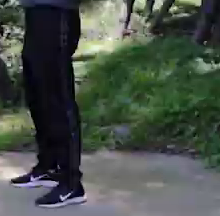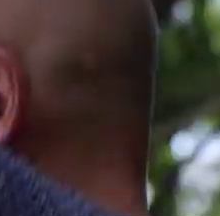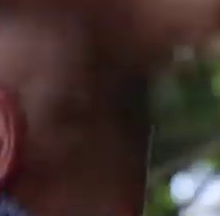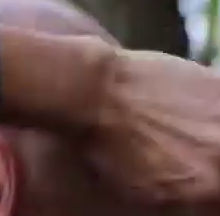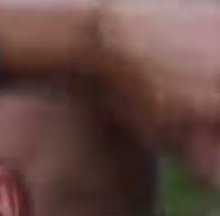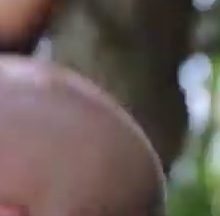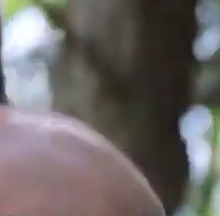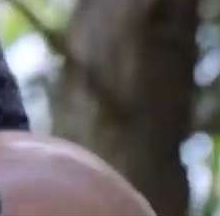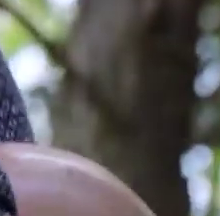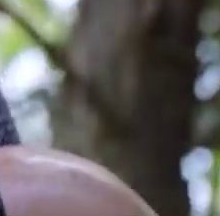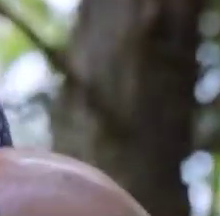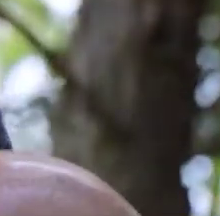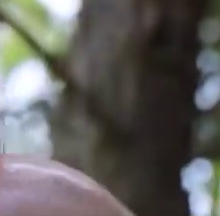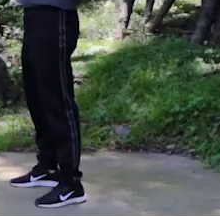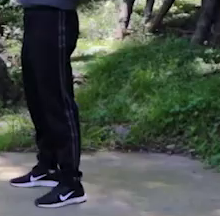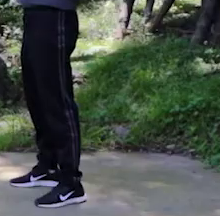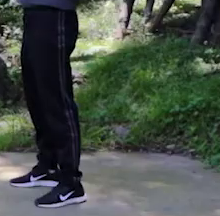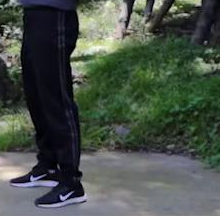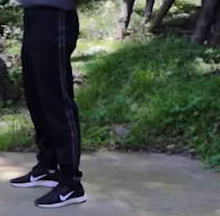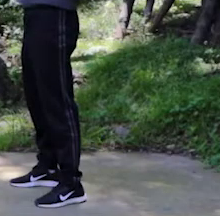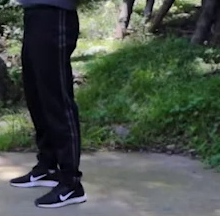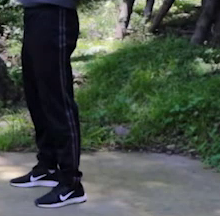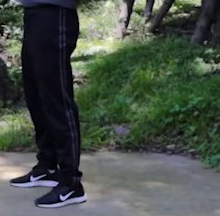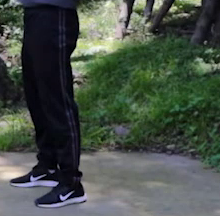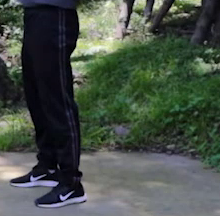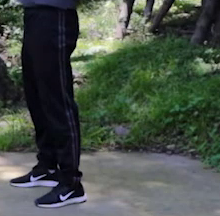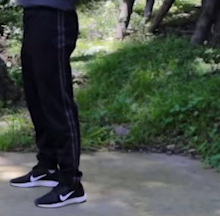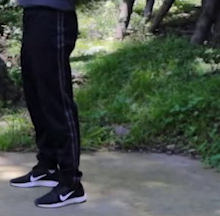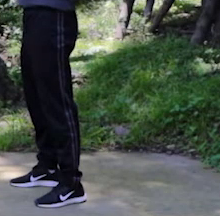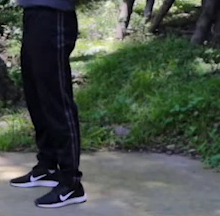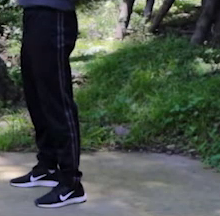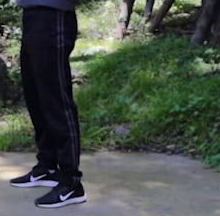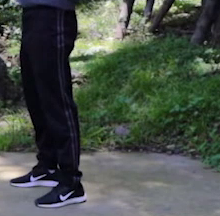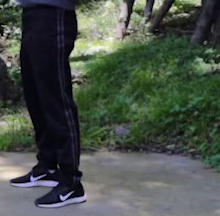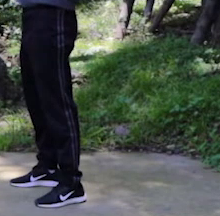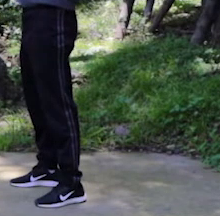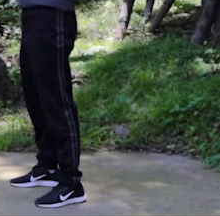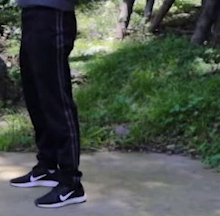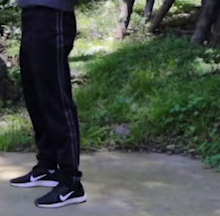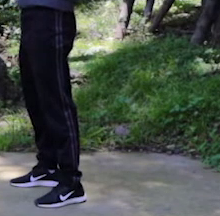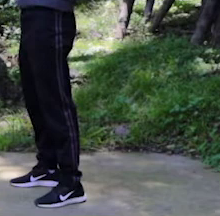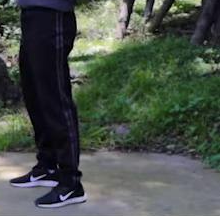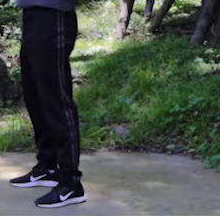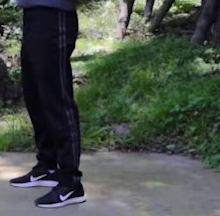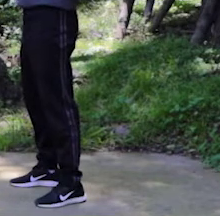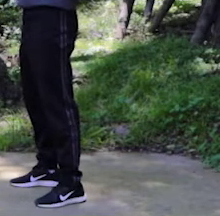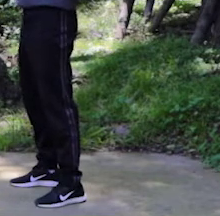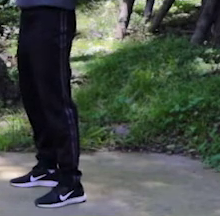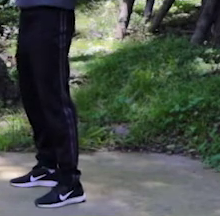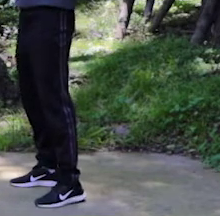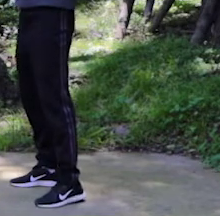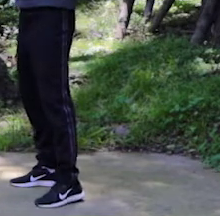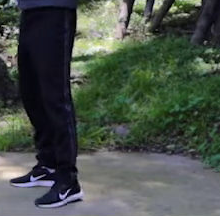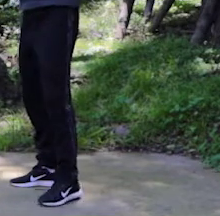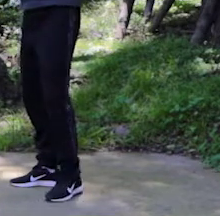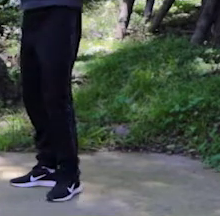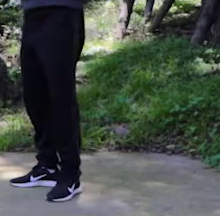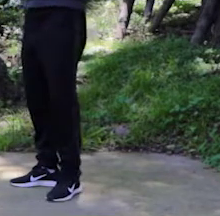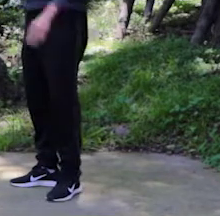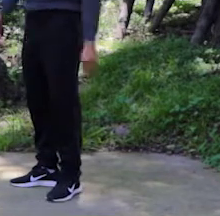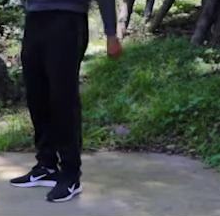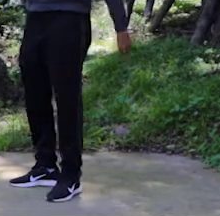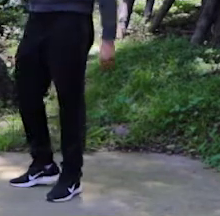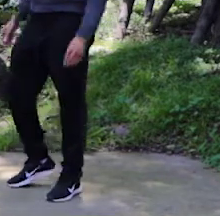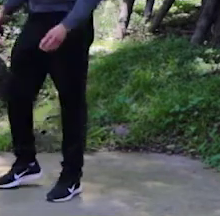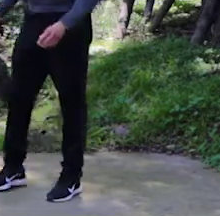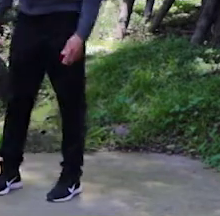tiende a ir muy bien perfecto exacto así es así es ok perfecto ahora vamos a hacer la